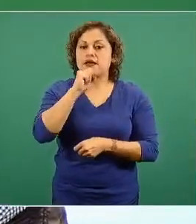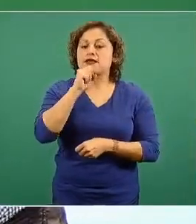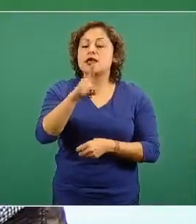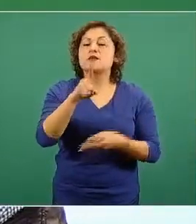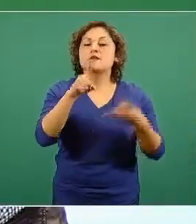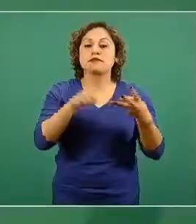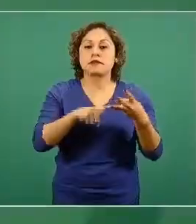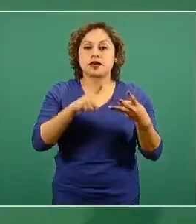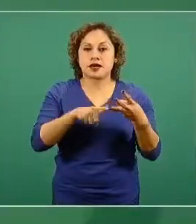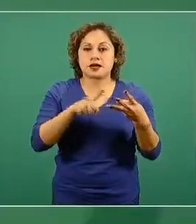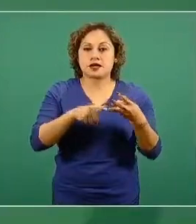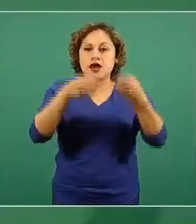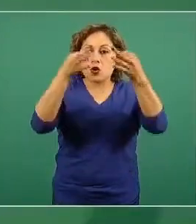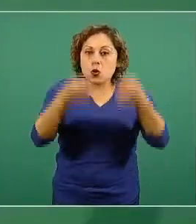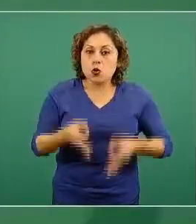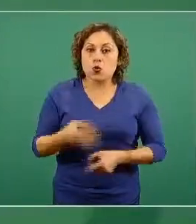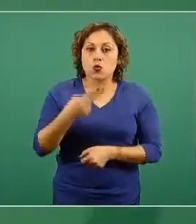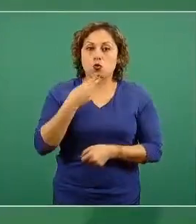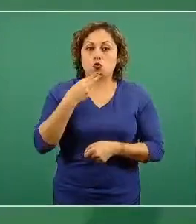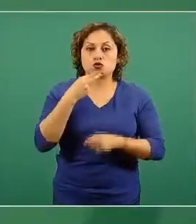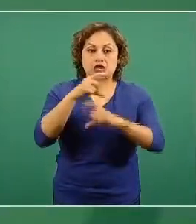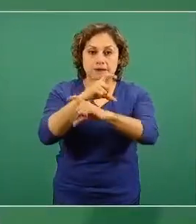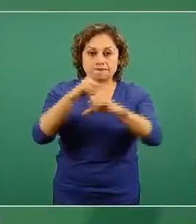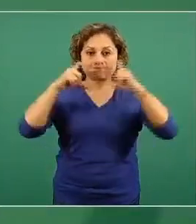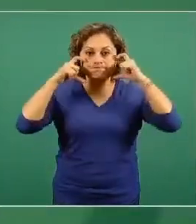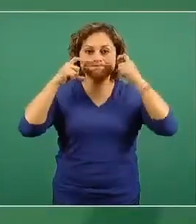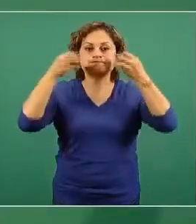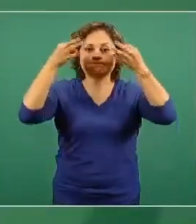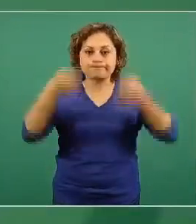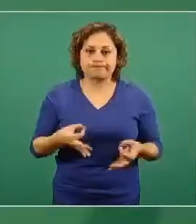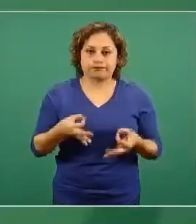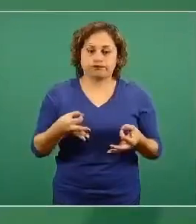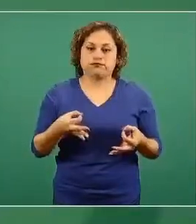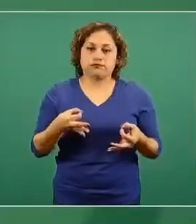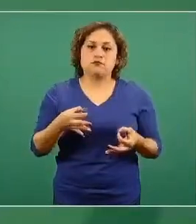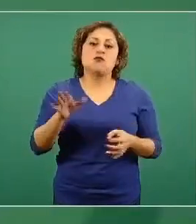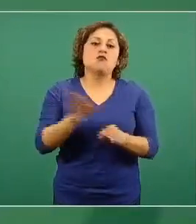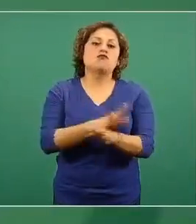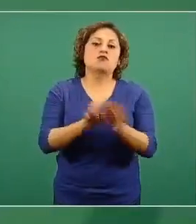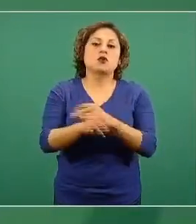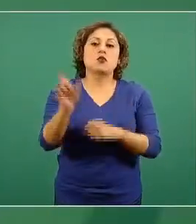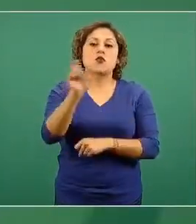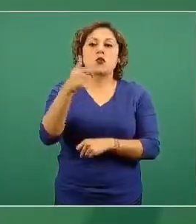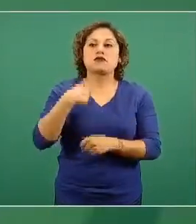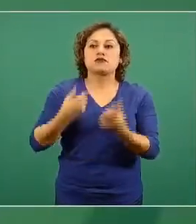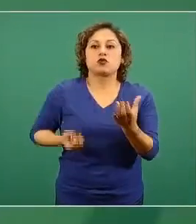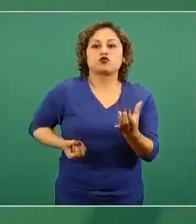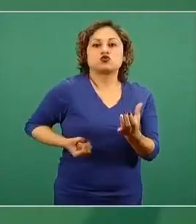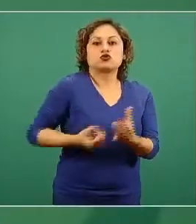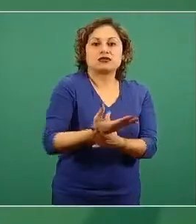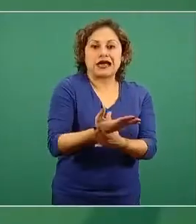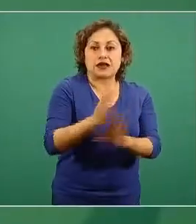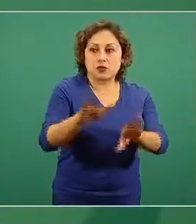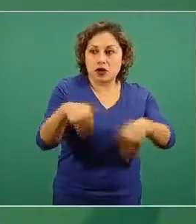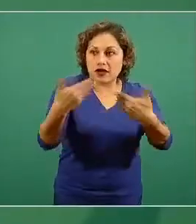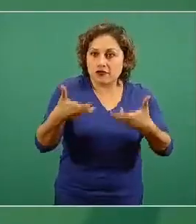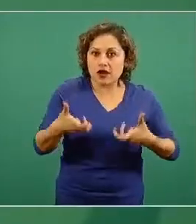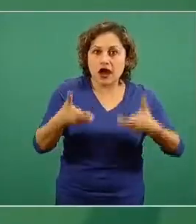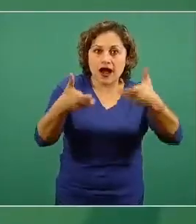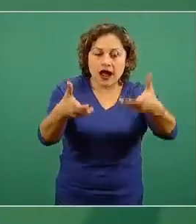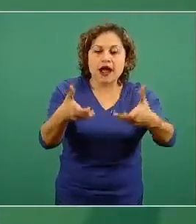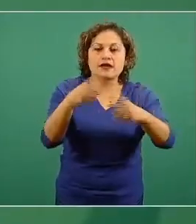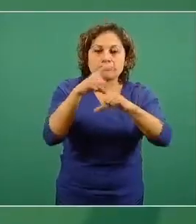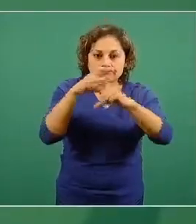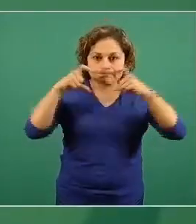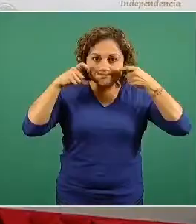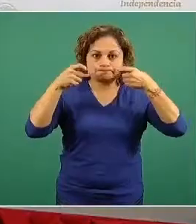correcto, adecuado del cubrebocas cuando salimos precisamente de nuestros hogares al espacio público.